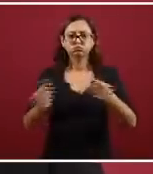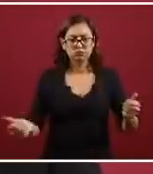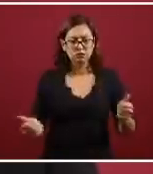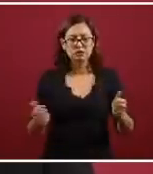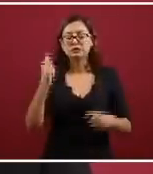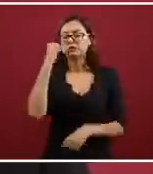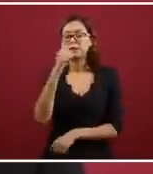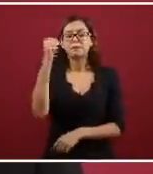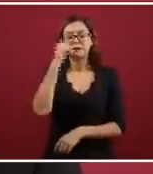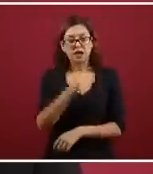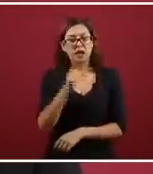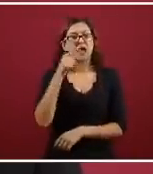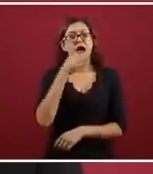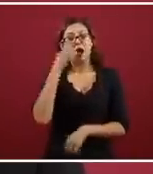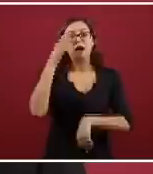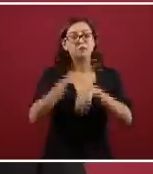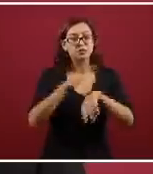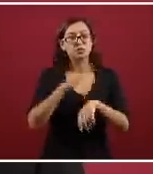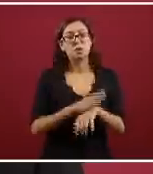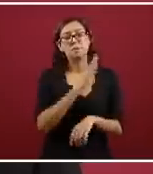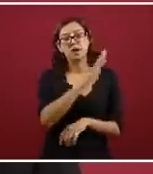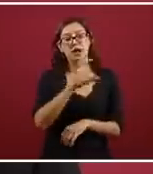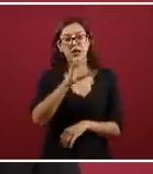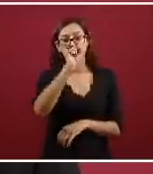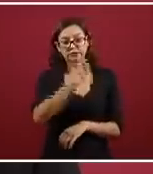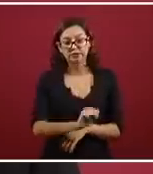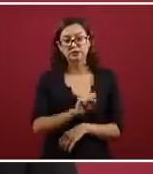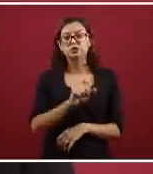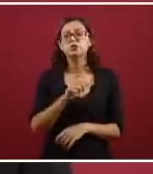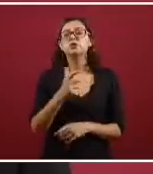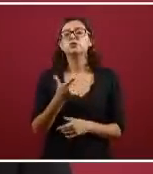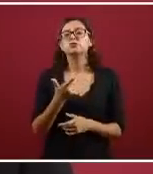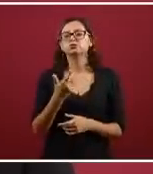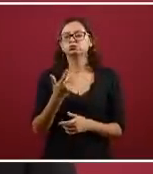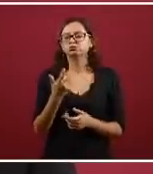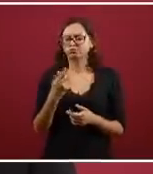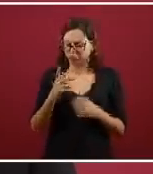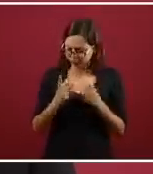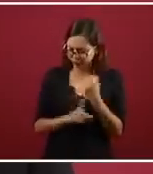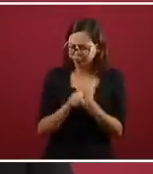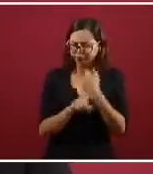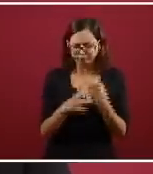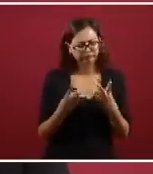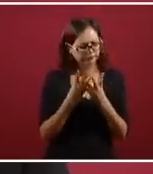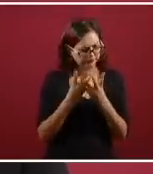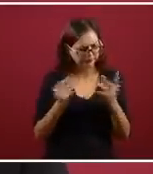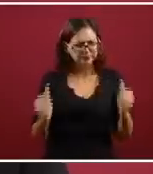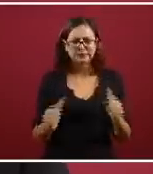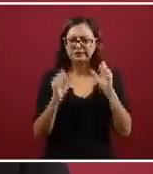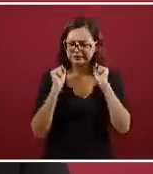gente de Baja California Sur, y van a